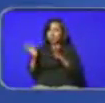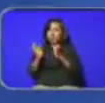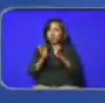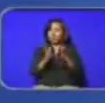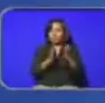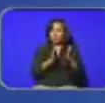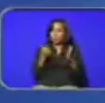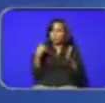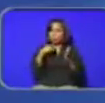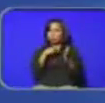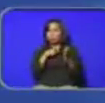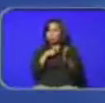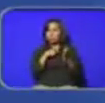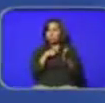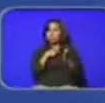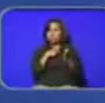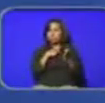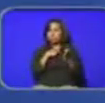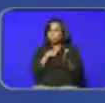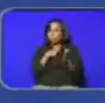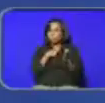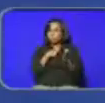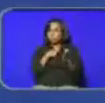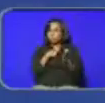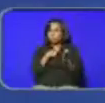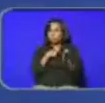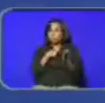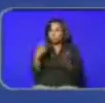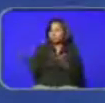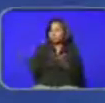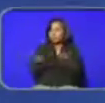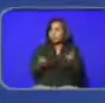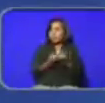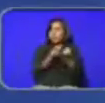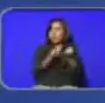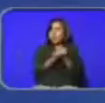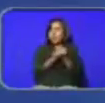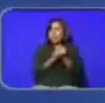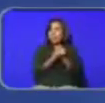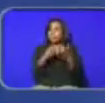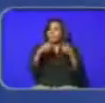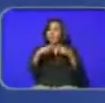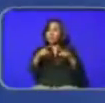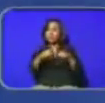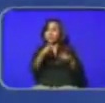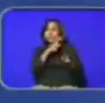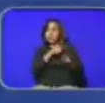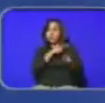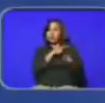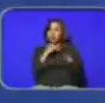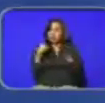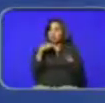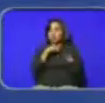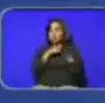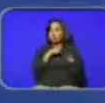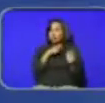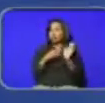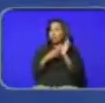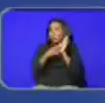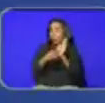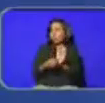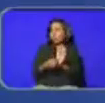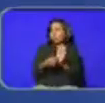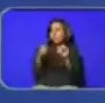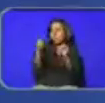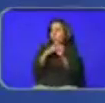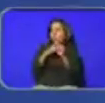estado recibiendo el apoyo de empleadores, de cámaras. Les presentamos un primer bosquejo de cómo es el perfil que nosotros vemos